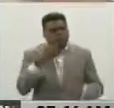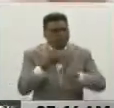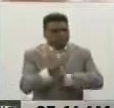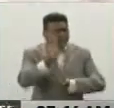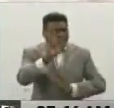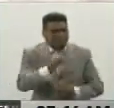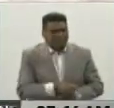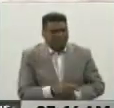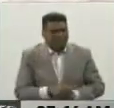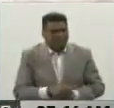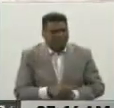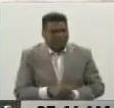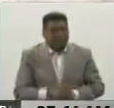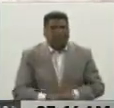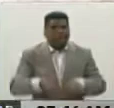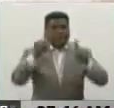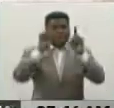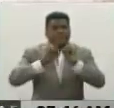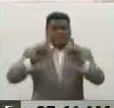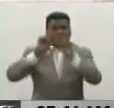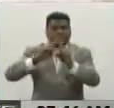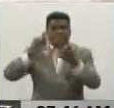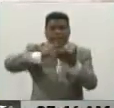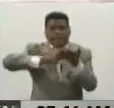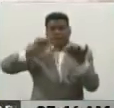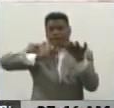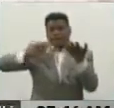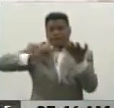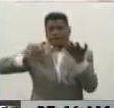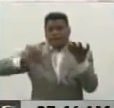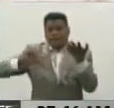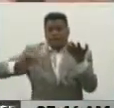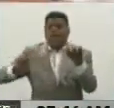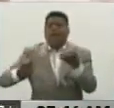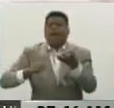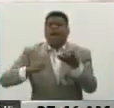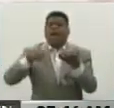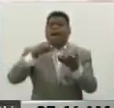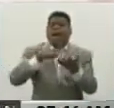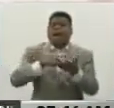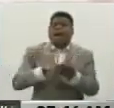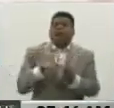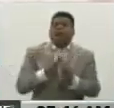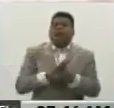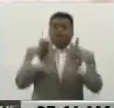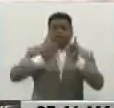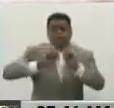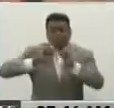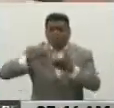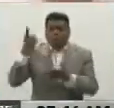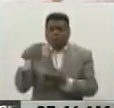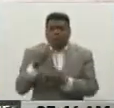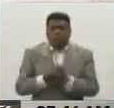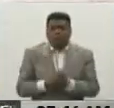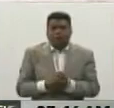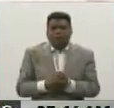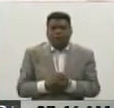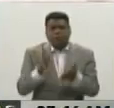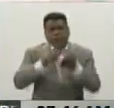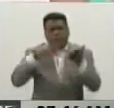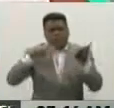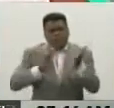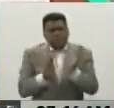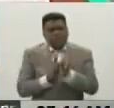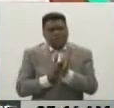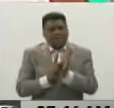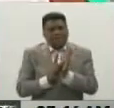método robinsoniano, ¿no? Nosotros invitamos a la profesora Marisol Calzadilla como una parte de las ponentes